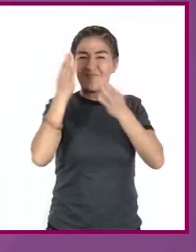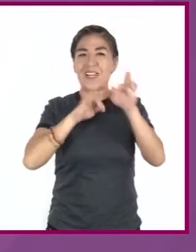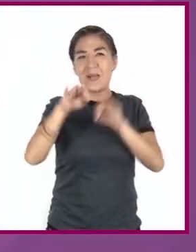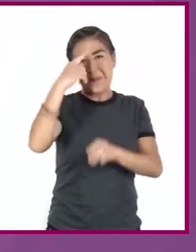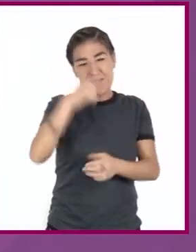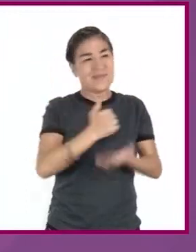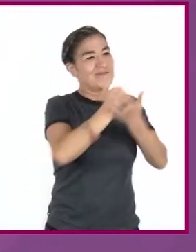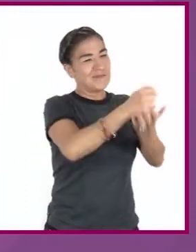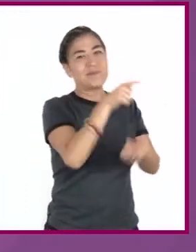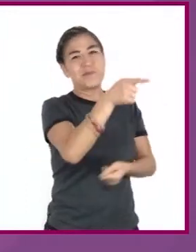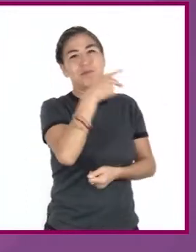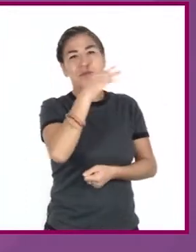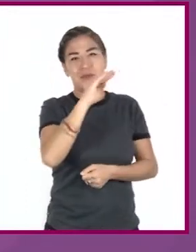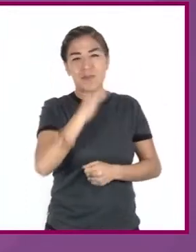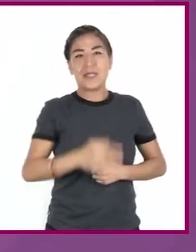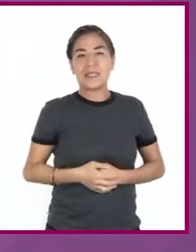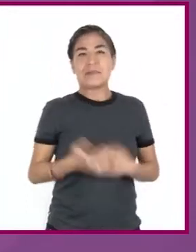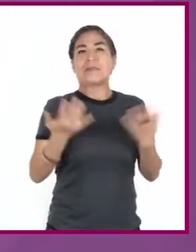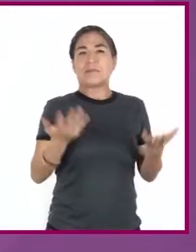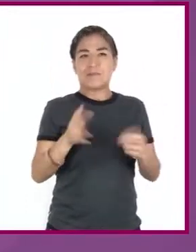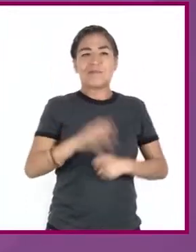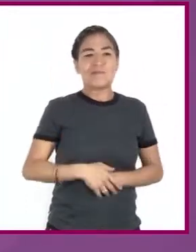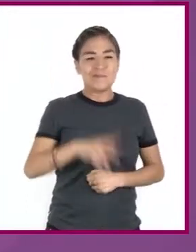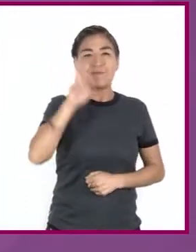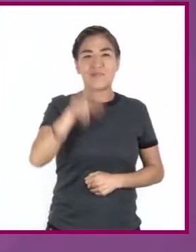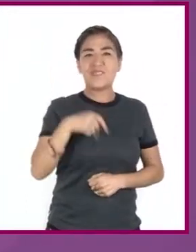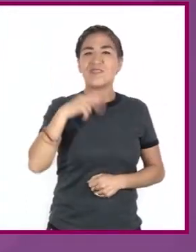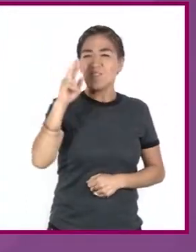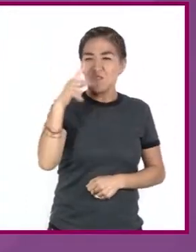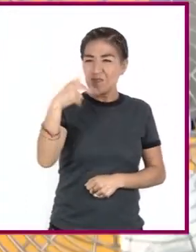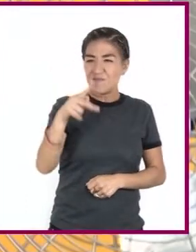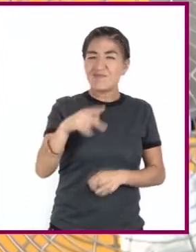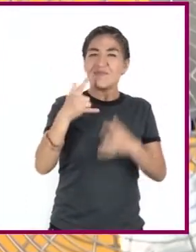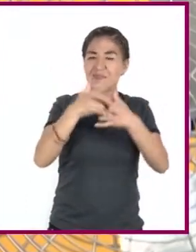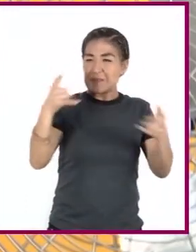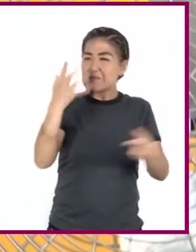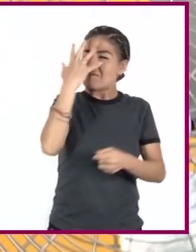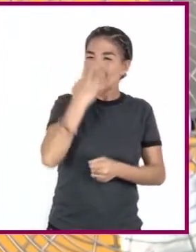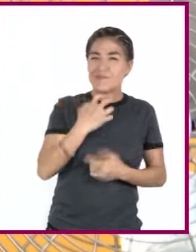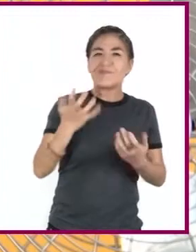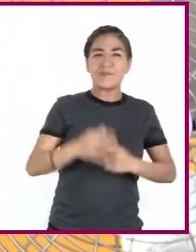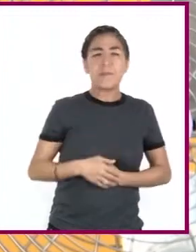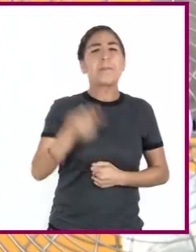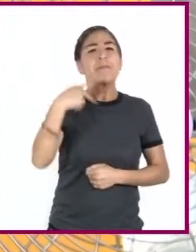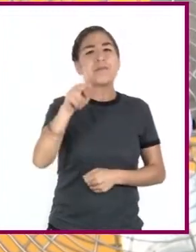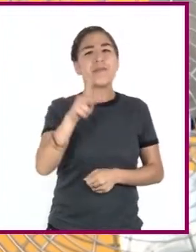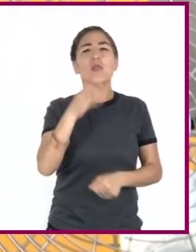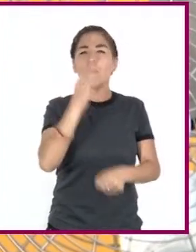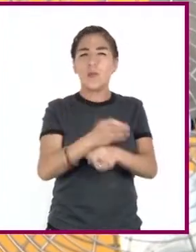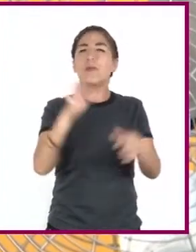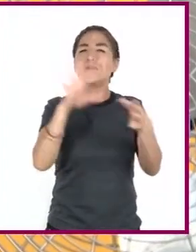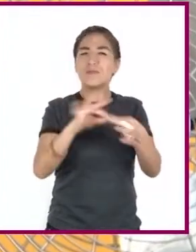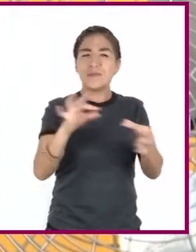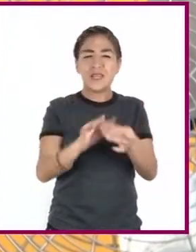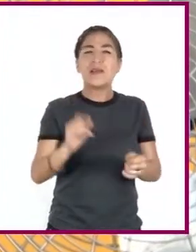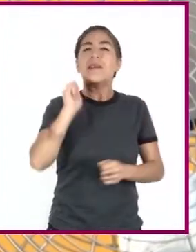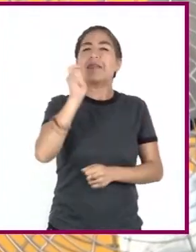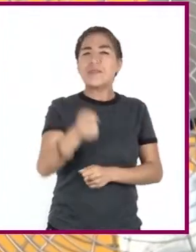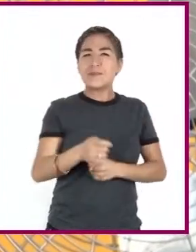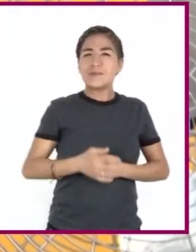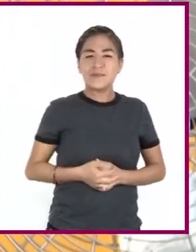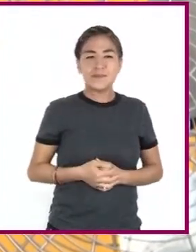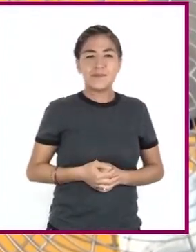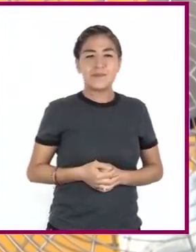padres. Vaya, señor Faraday, es muy triste escuchar eso. Pero, ¿qué le parece si nos cuenta, por favor, cuál